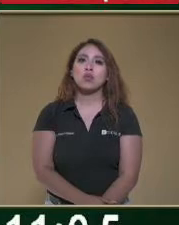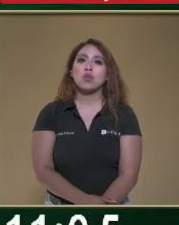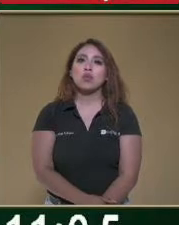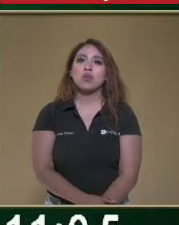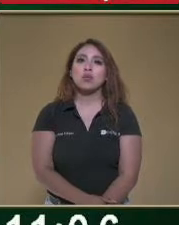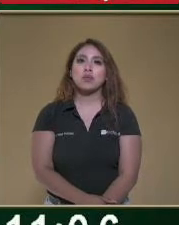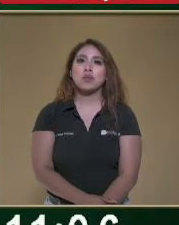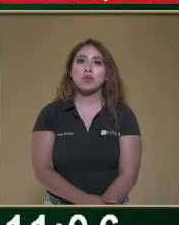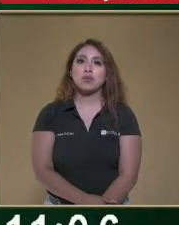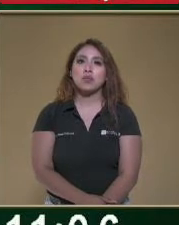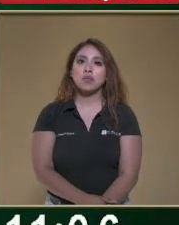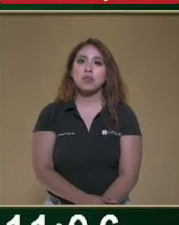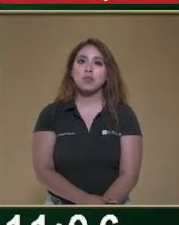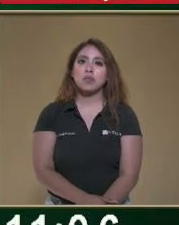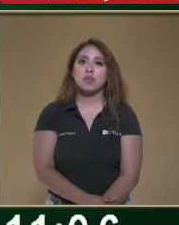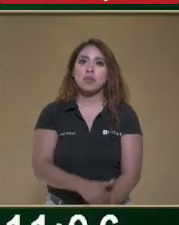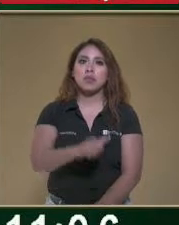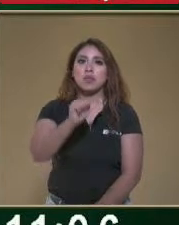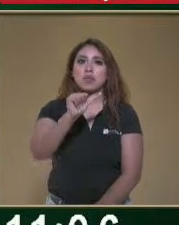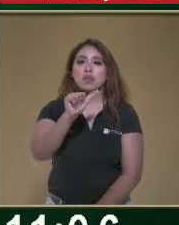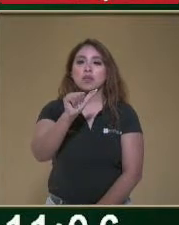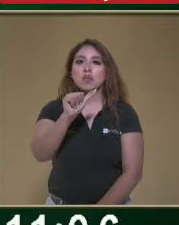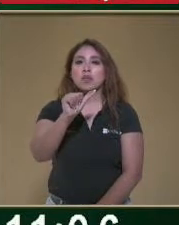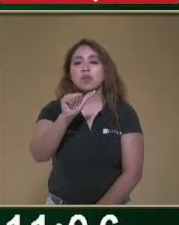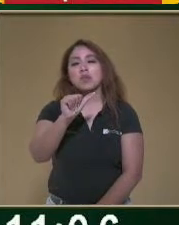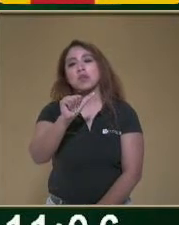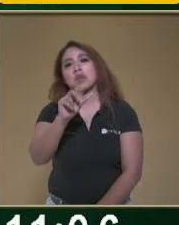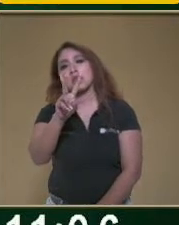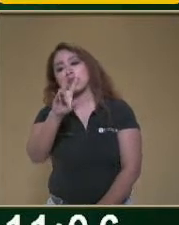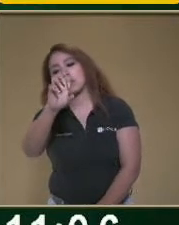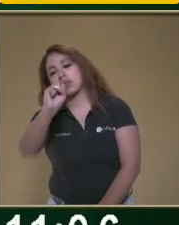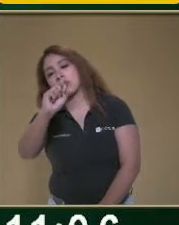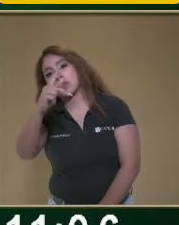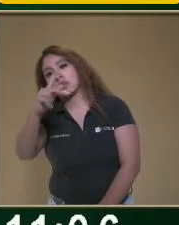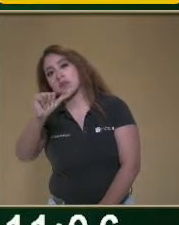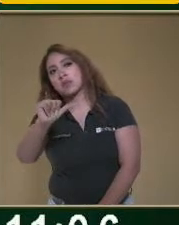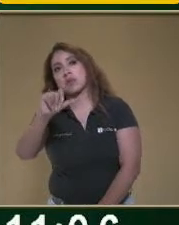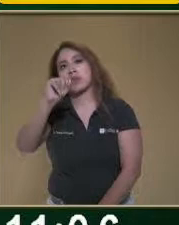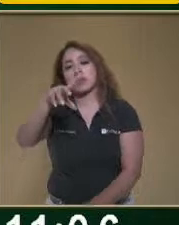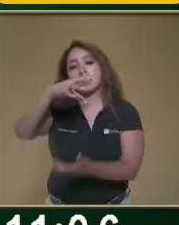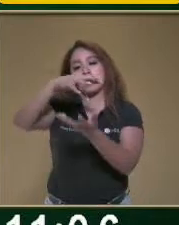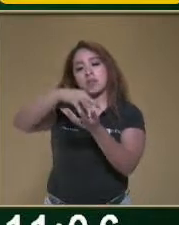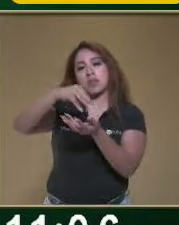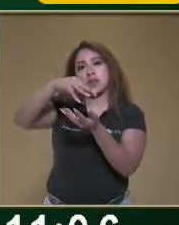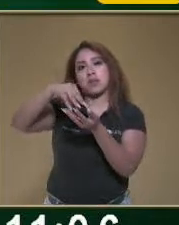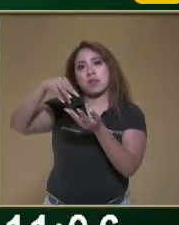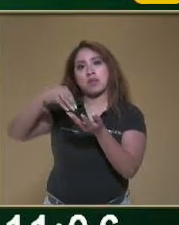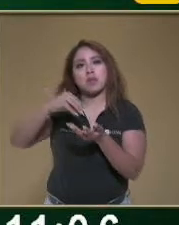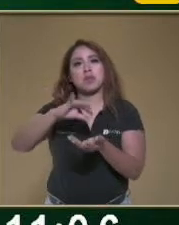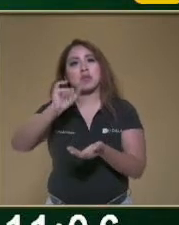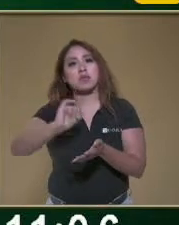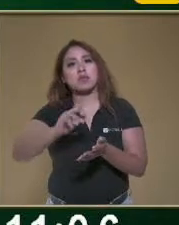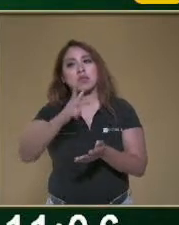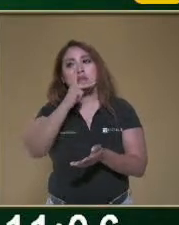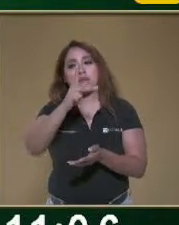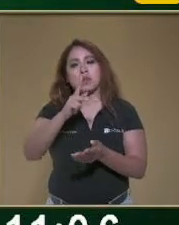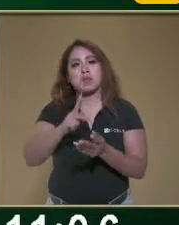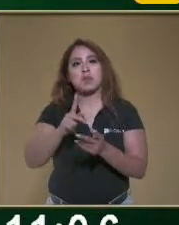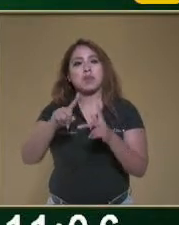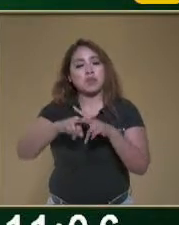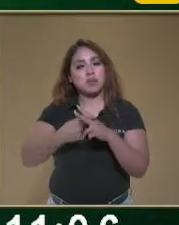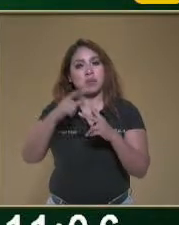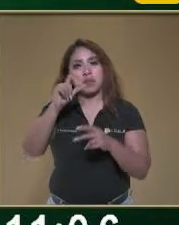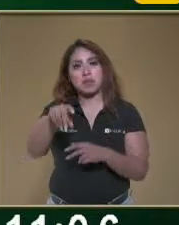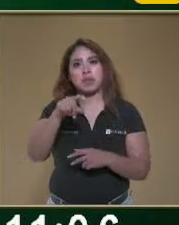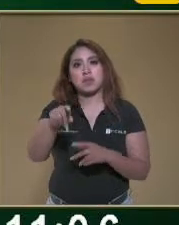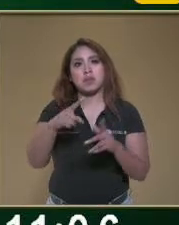Ana? Avispa, algodón. Así es, maestra. Hay más palabras que inician con las letras, con la misma